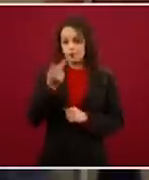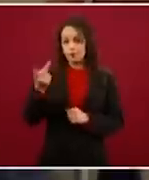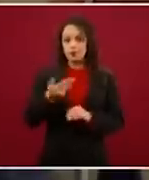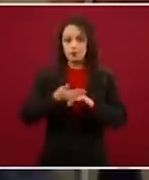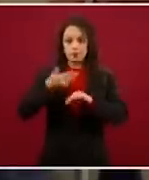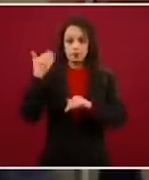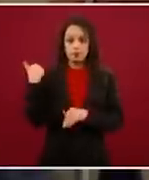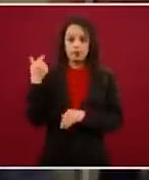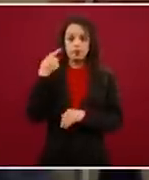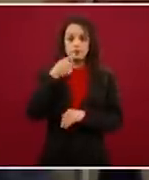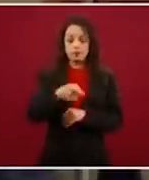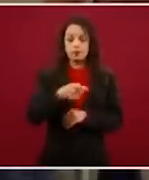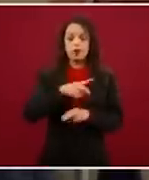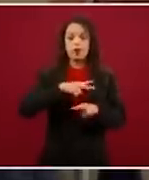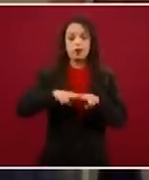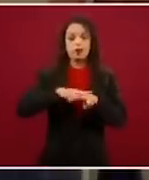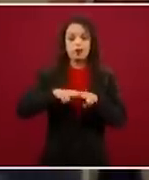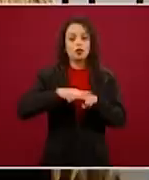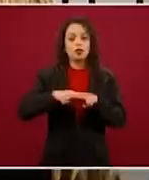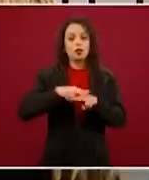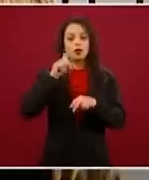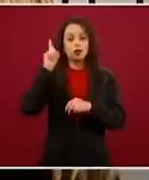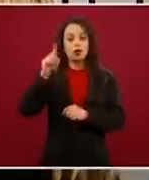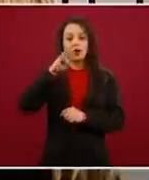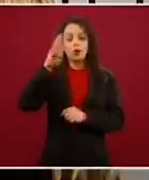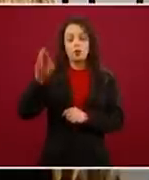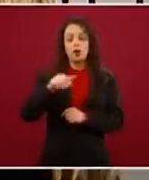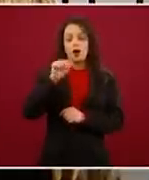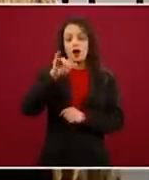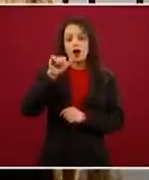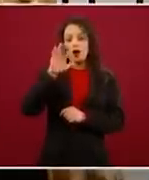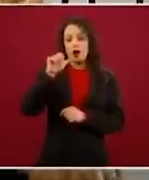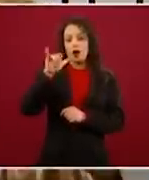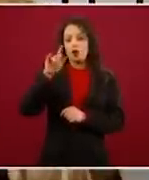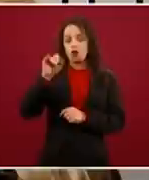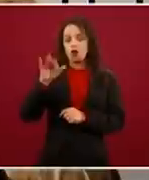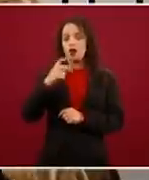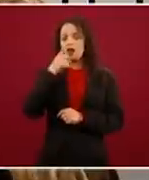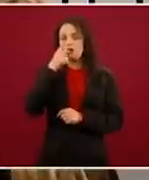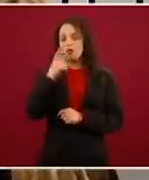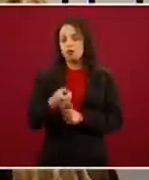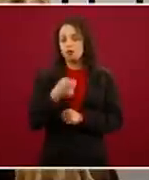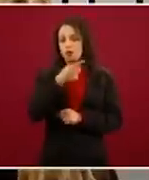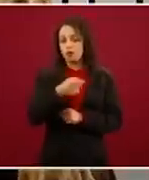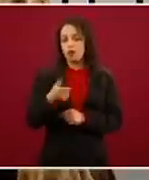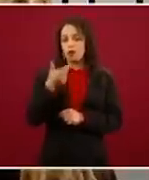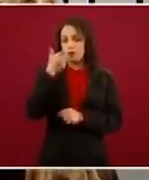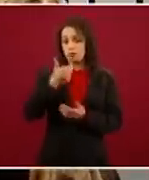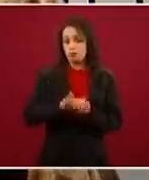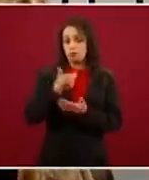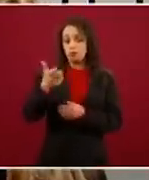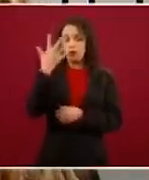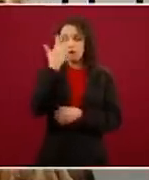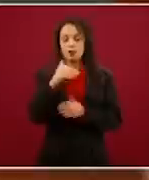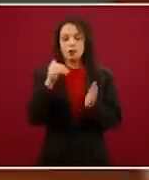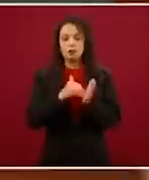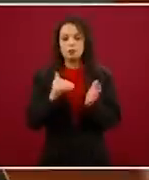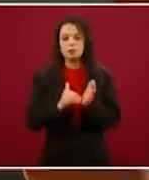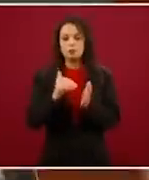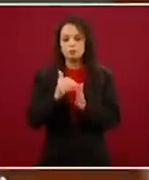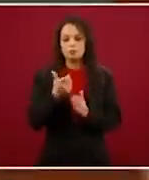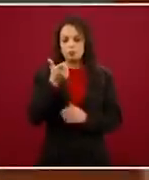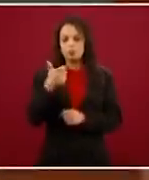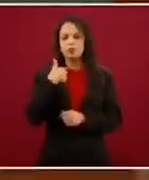construcción del tren peninsular, este tren costero de Baja California, que tendría una inversión de unos 10 mil millones de pesos. Quería saber